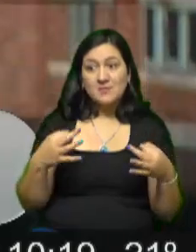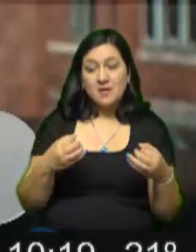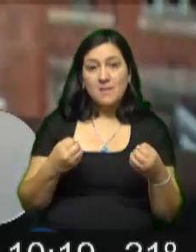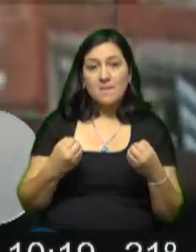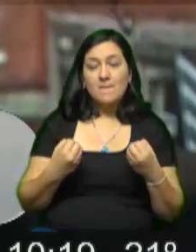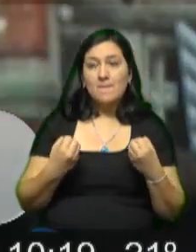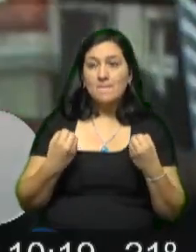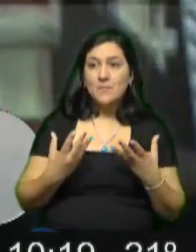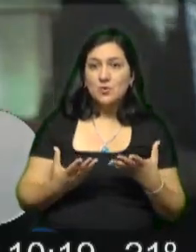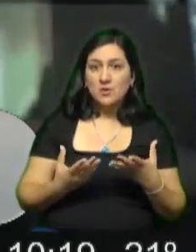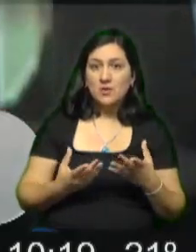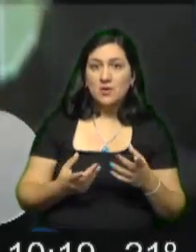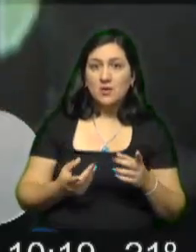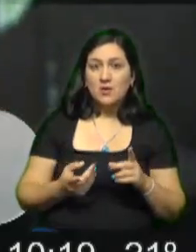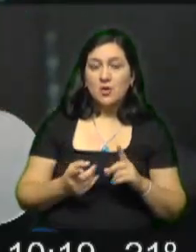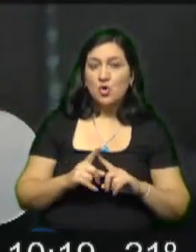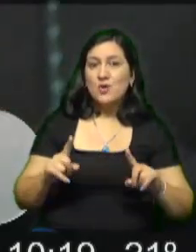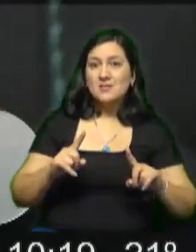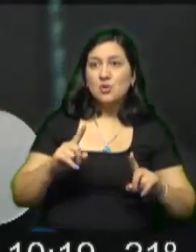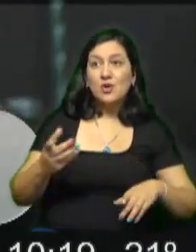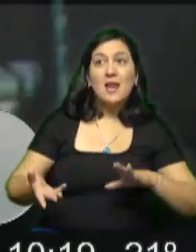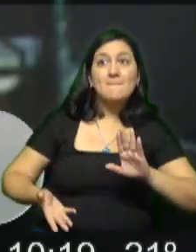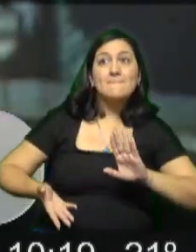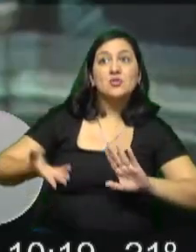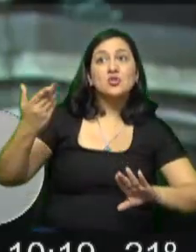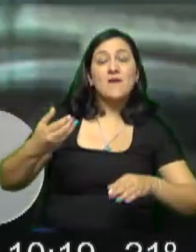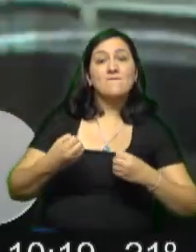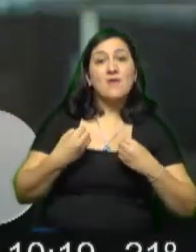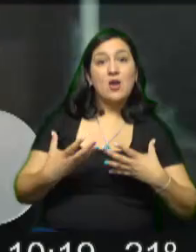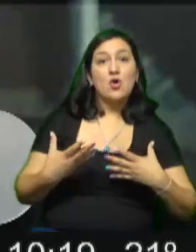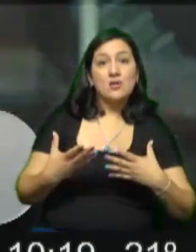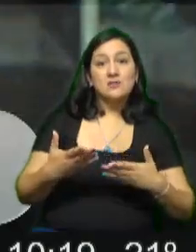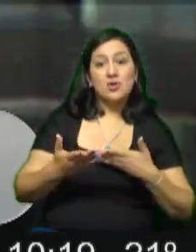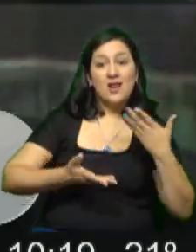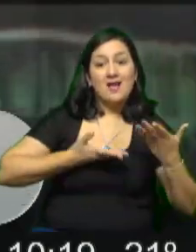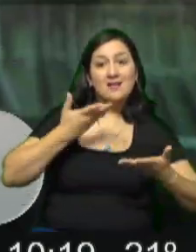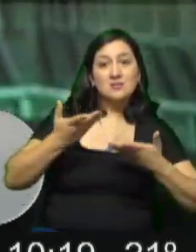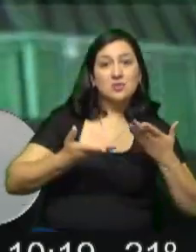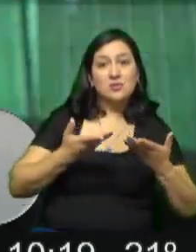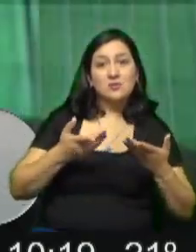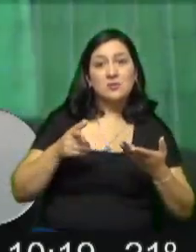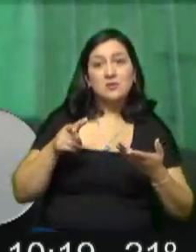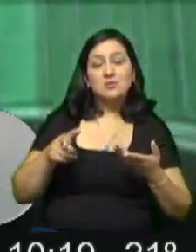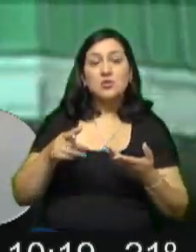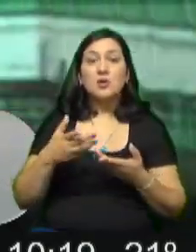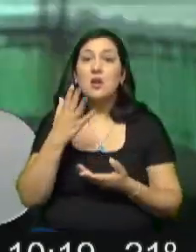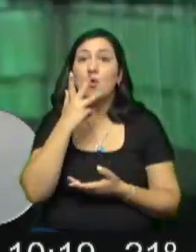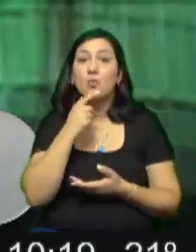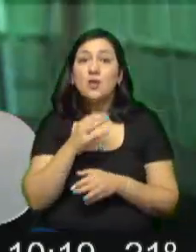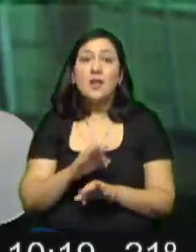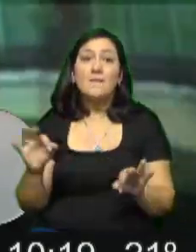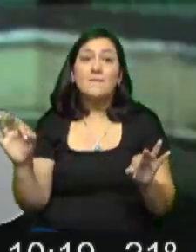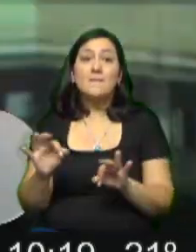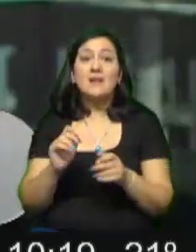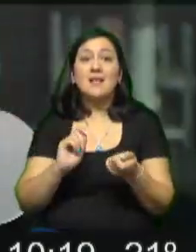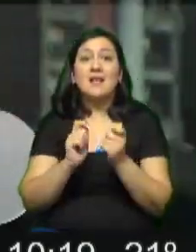se trata no de lo que la gran mayoría valora en mí, que son las letras, sino que son las melodías que toman y le cambian la